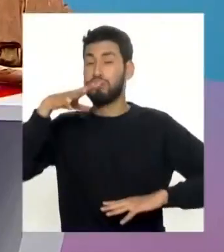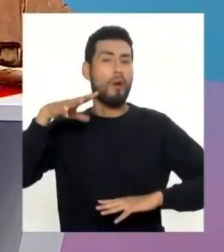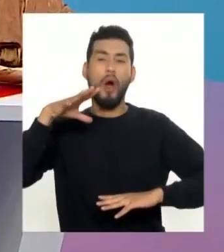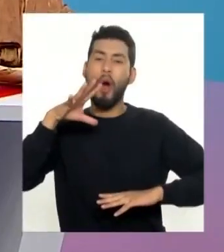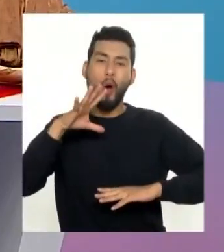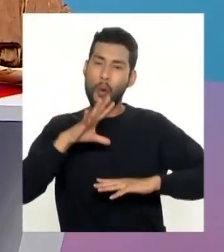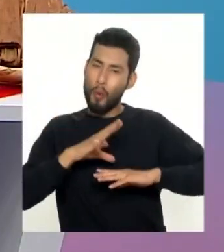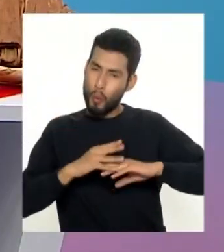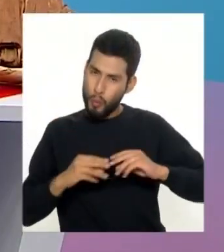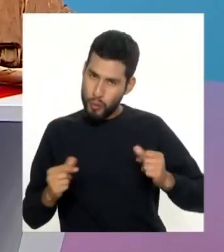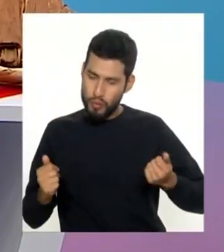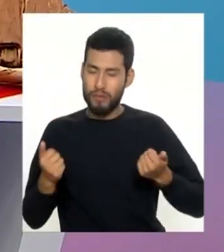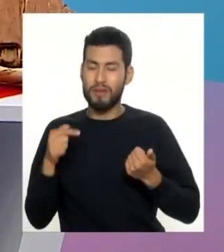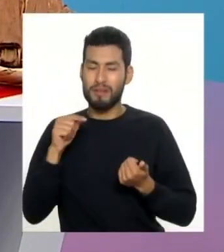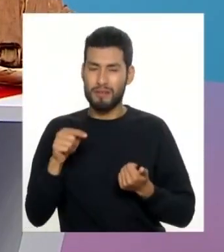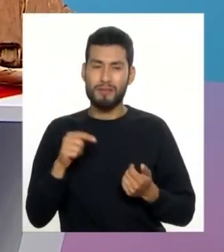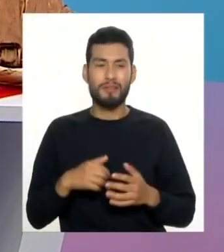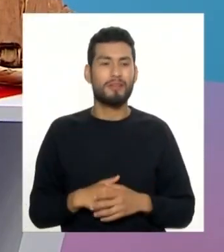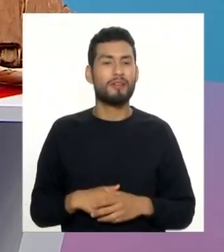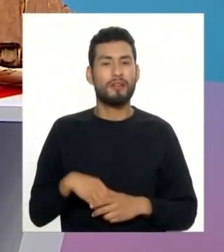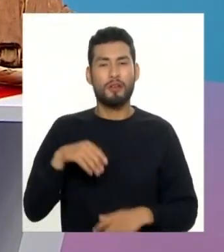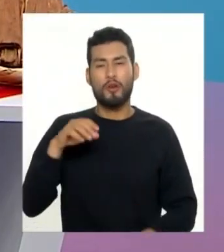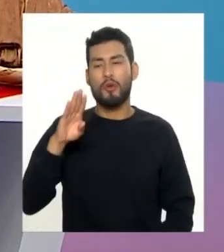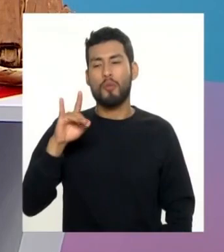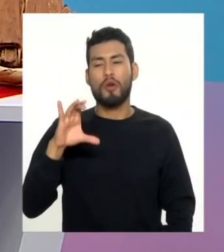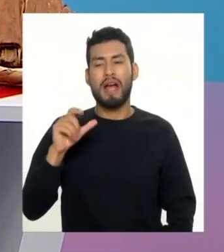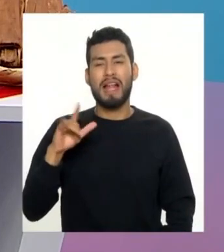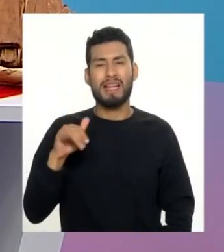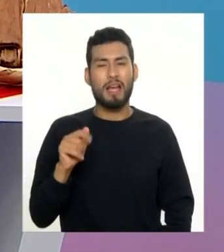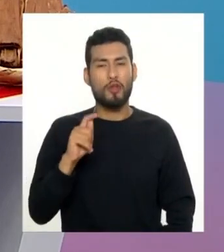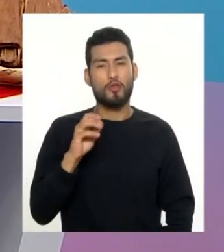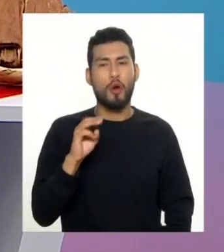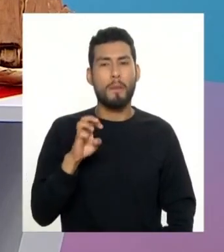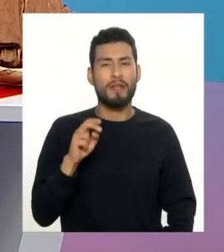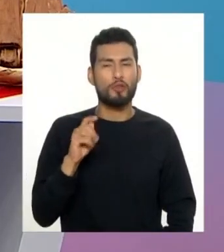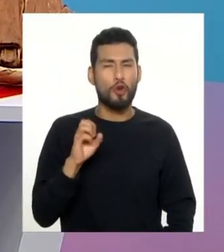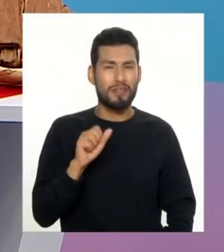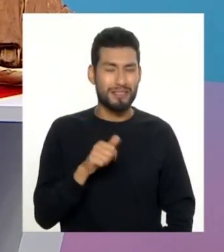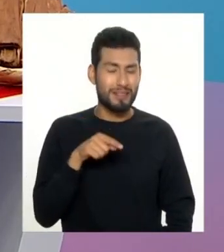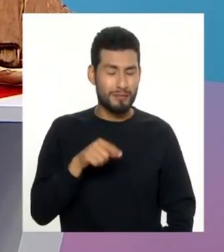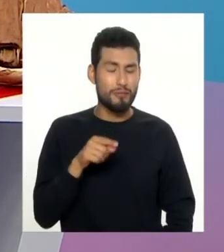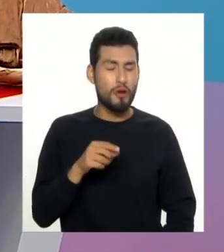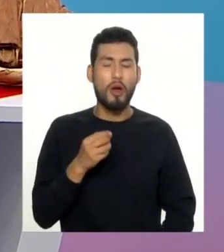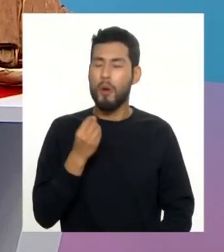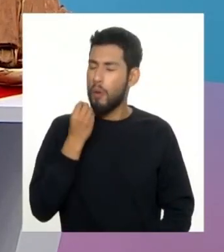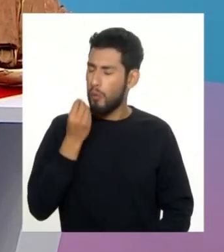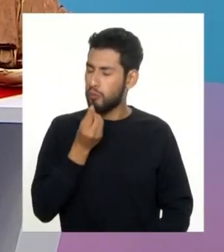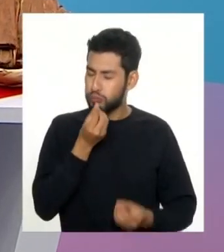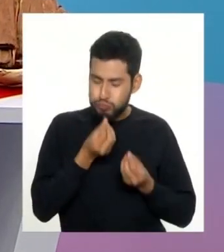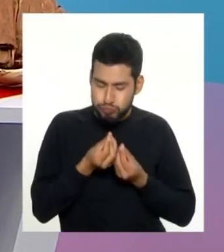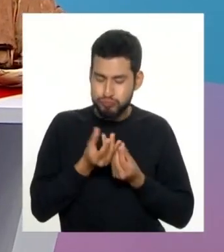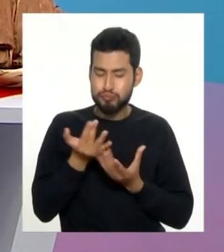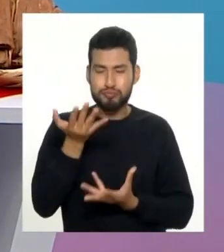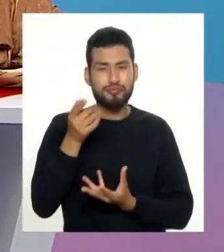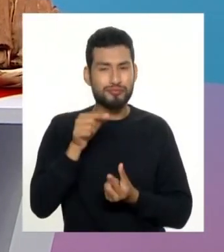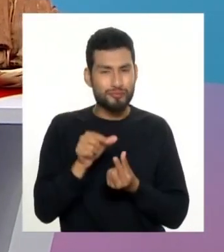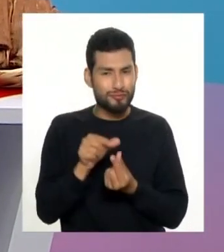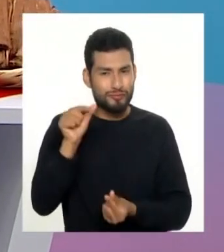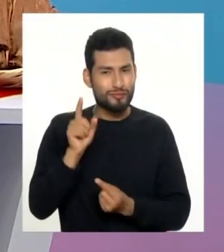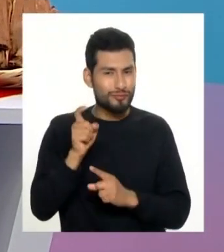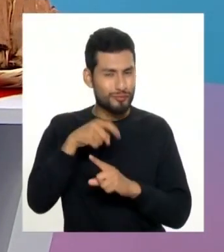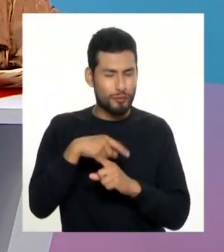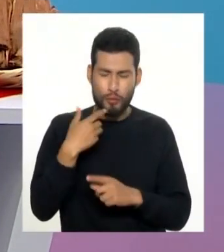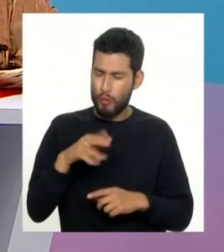que tiene este recurso, la Uncaria tomentosa, una planta ampliamente estudiada, inclusive en